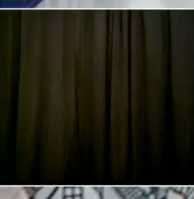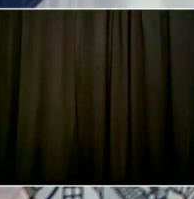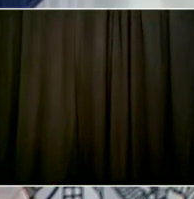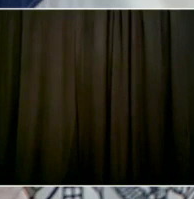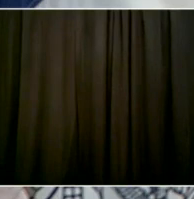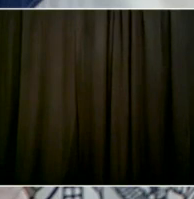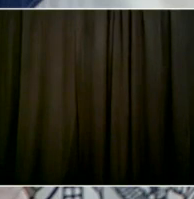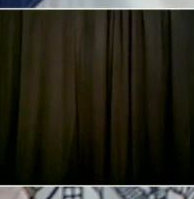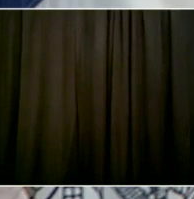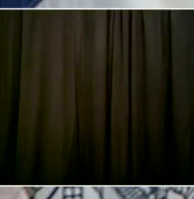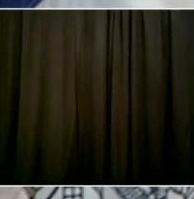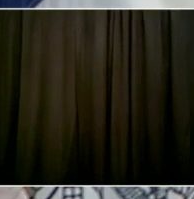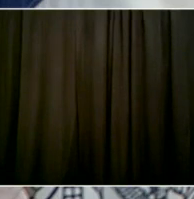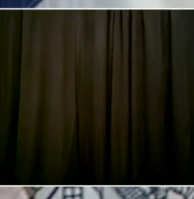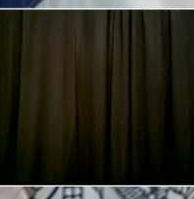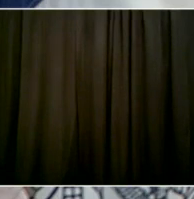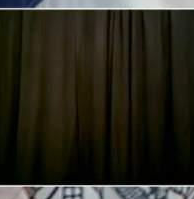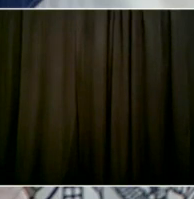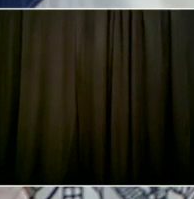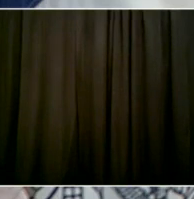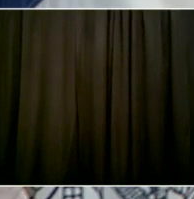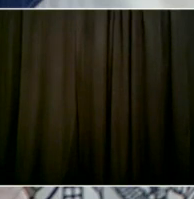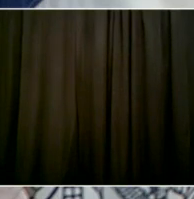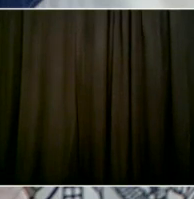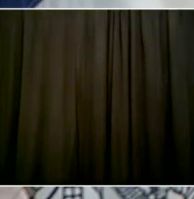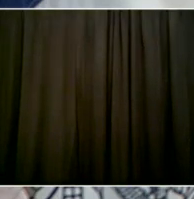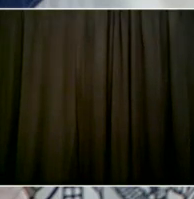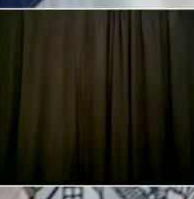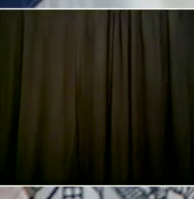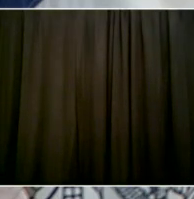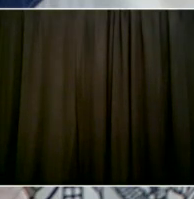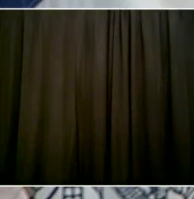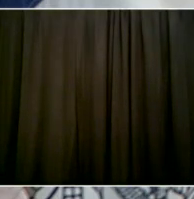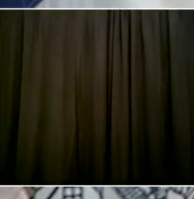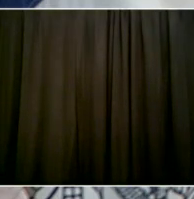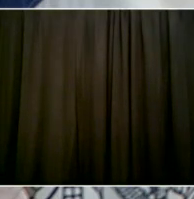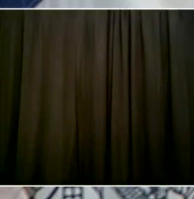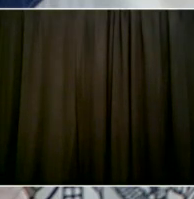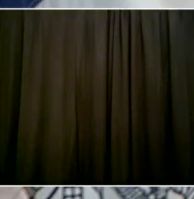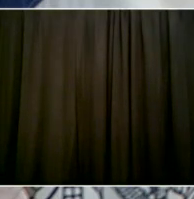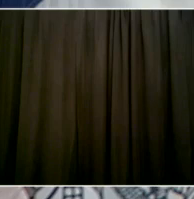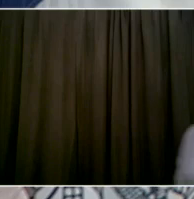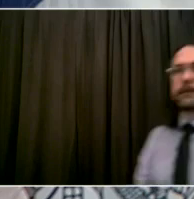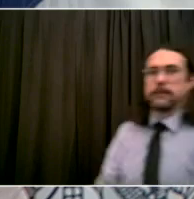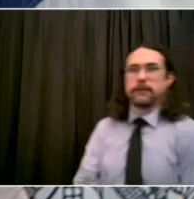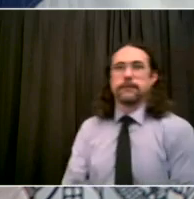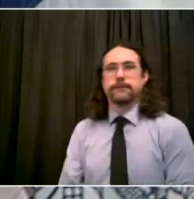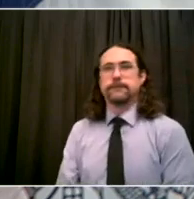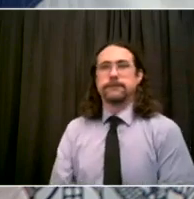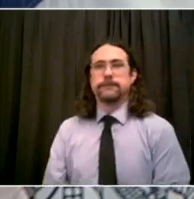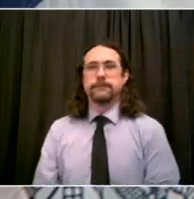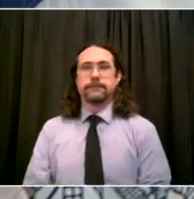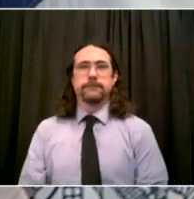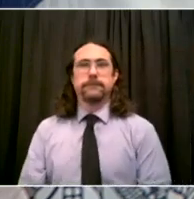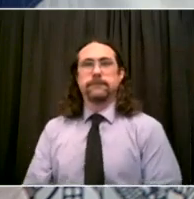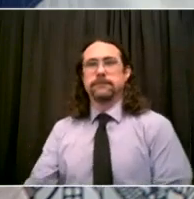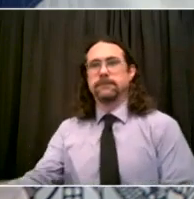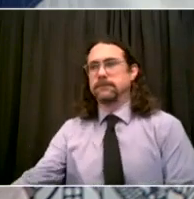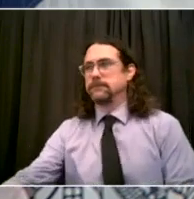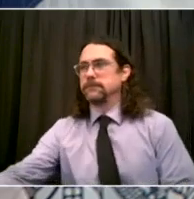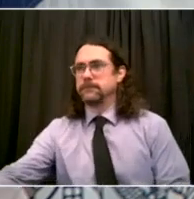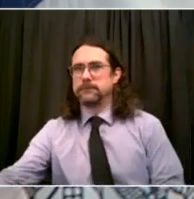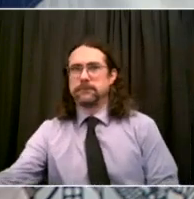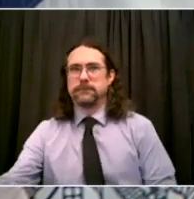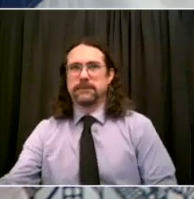comunidades. El departamento de policía más grande de América ya tiene